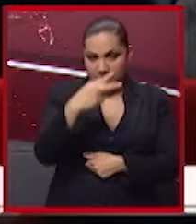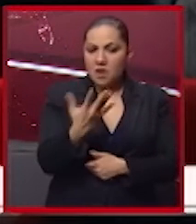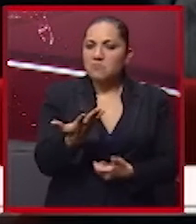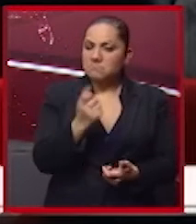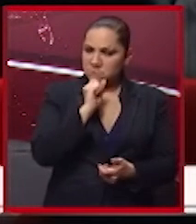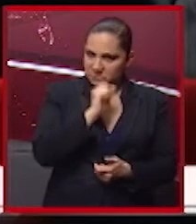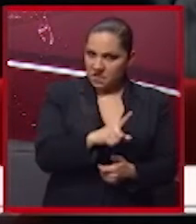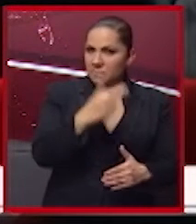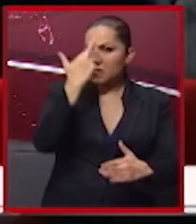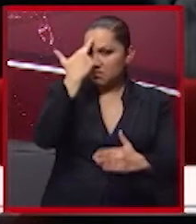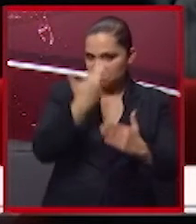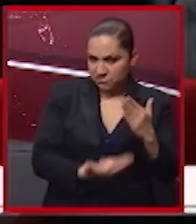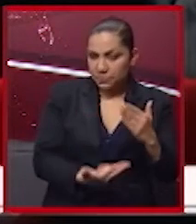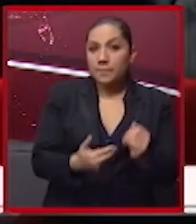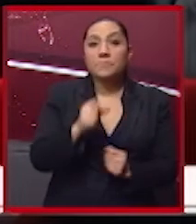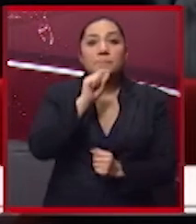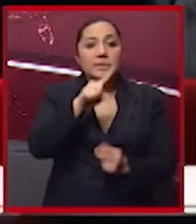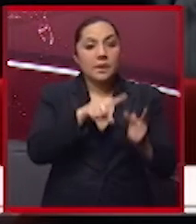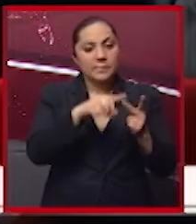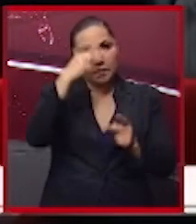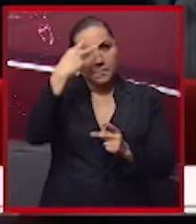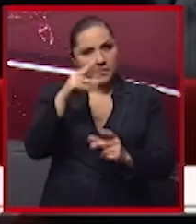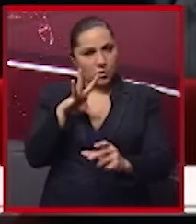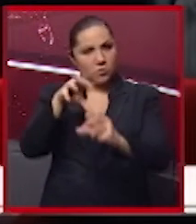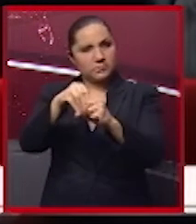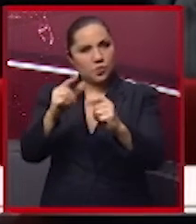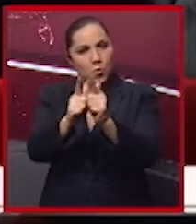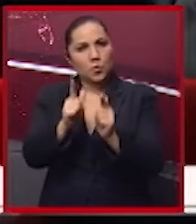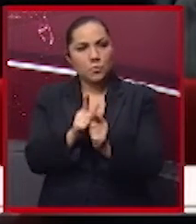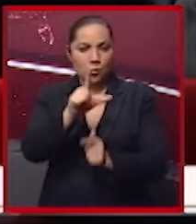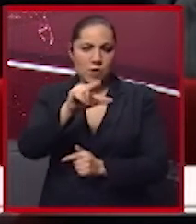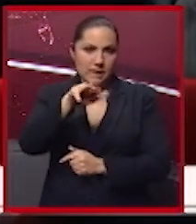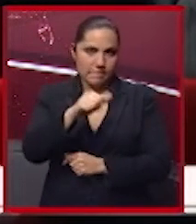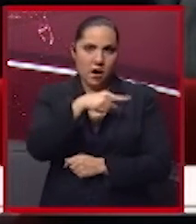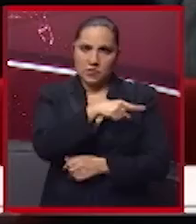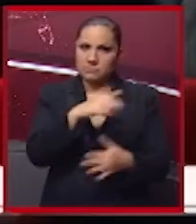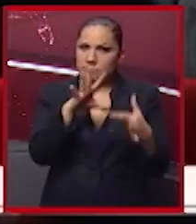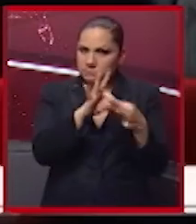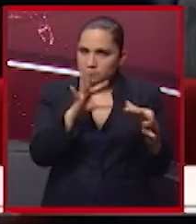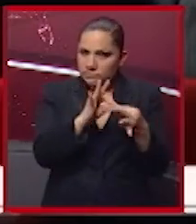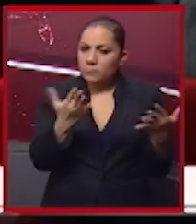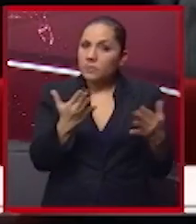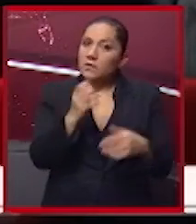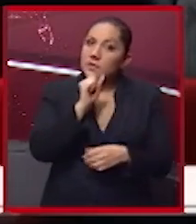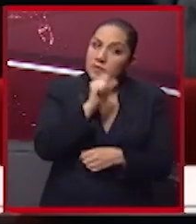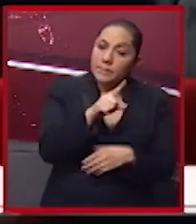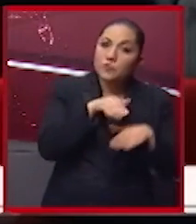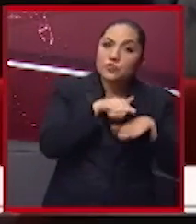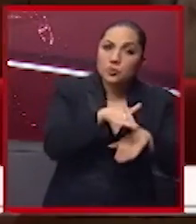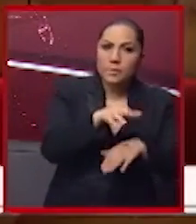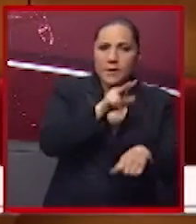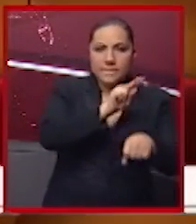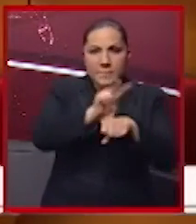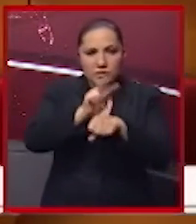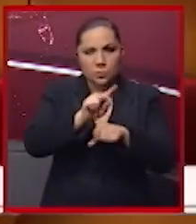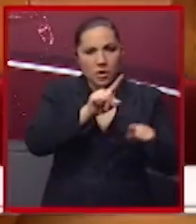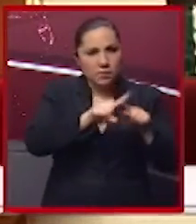México en el Grupo de Lima, fijando postura en contra en asuntos relacionados con Venezuela.